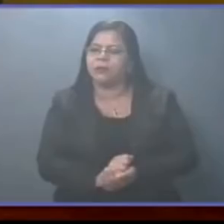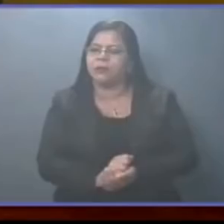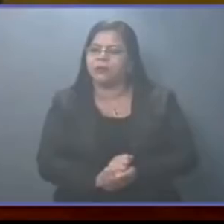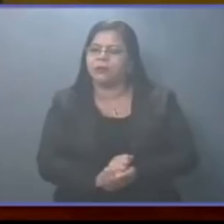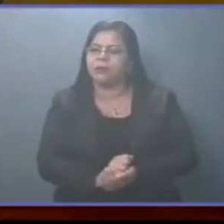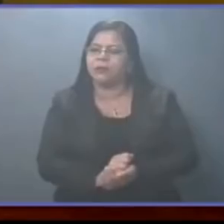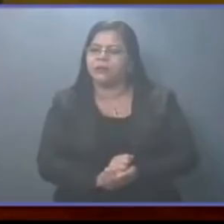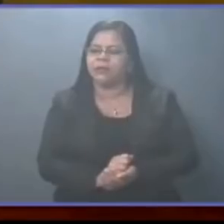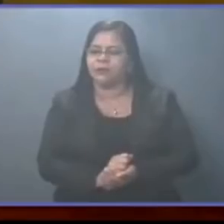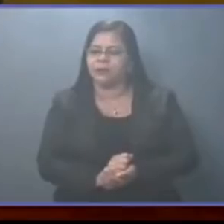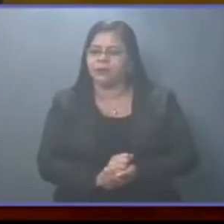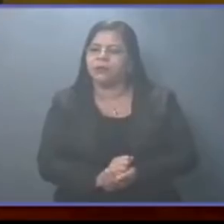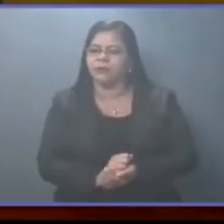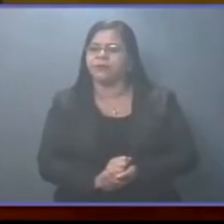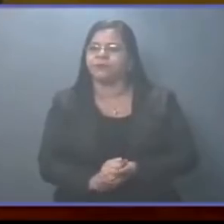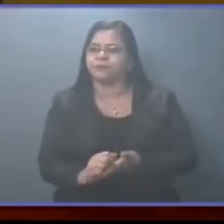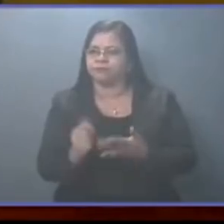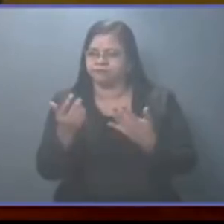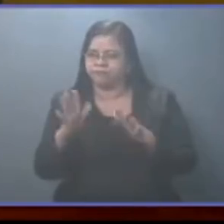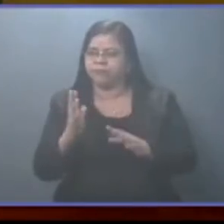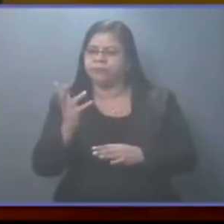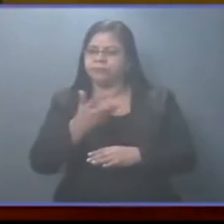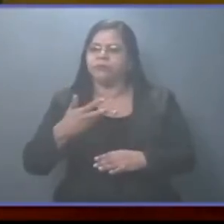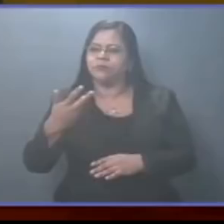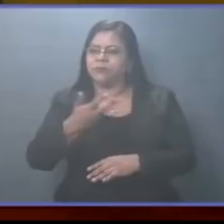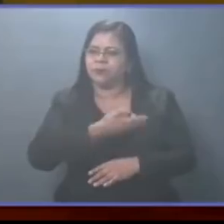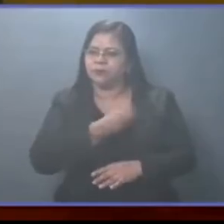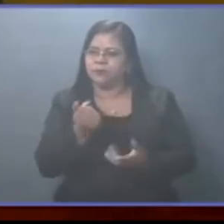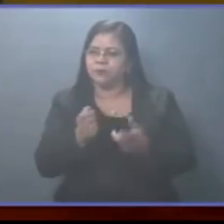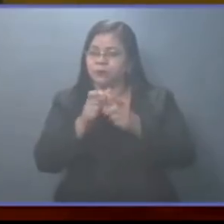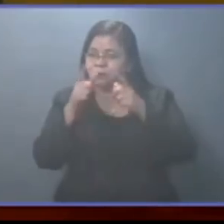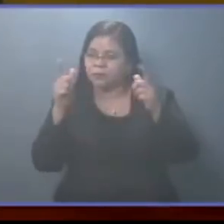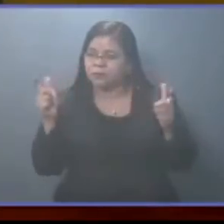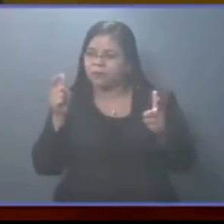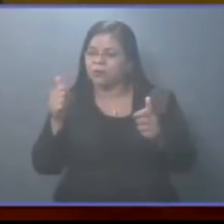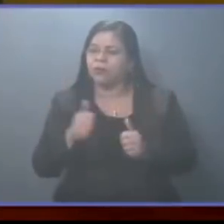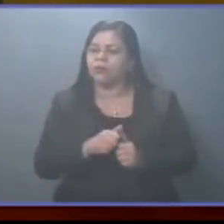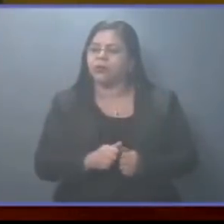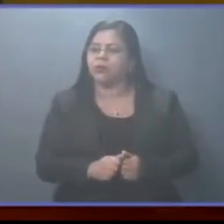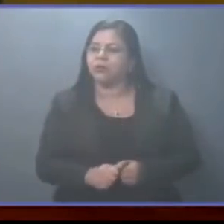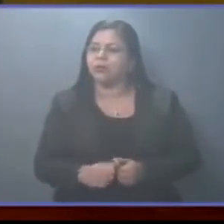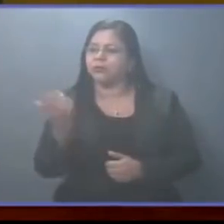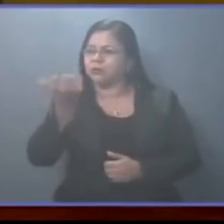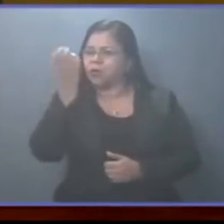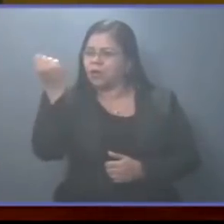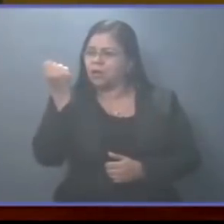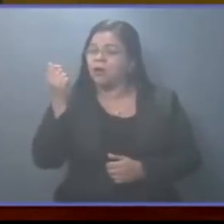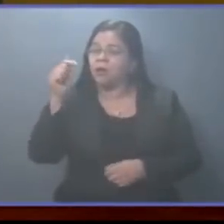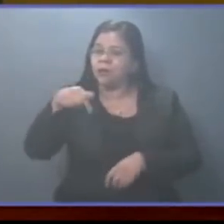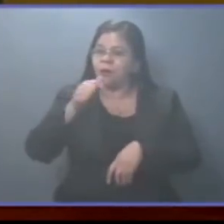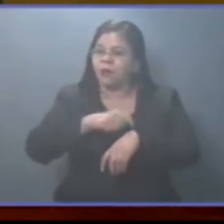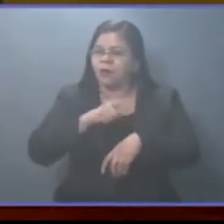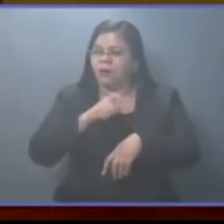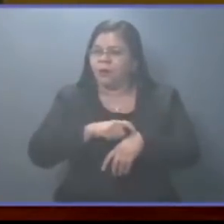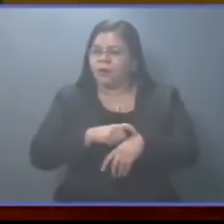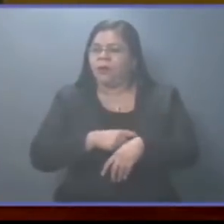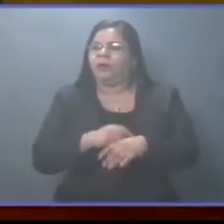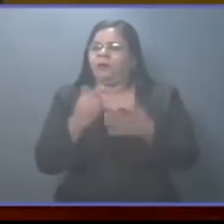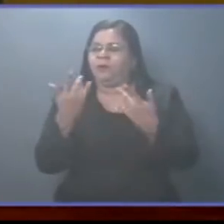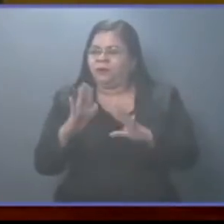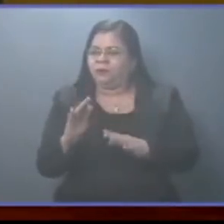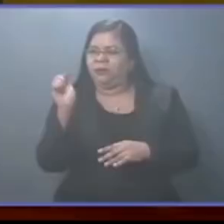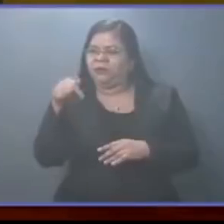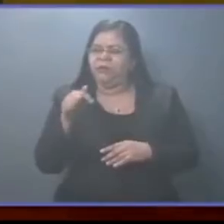esperando con poco y mucho hemos tenido grandes logros hasta este momento desde